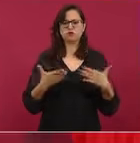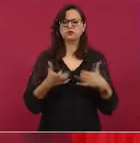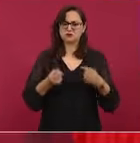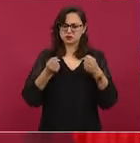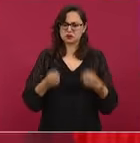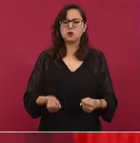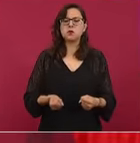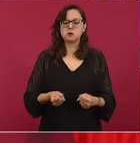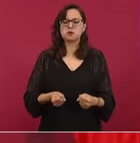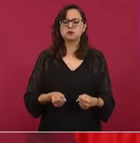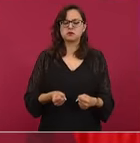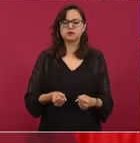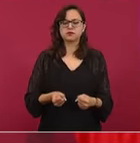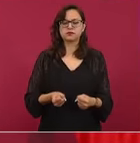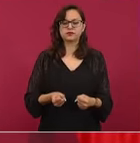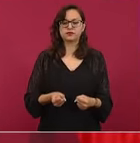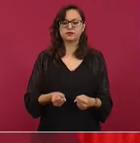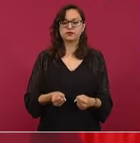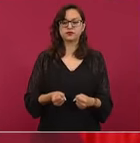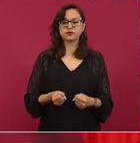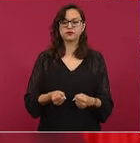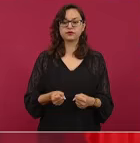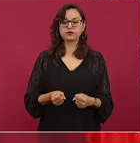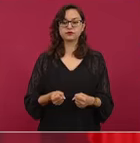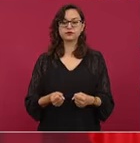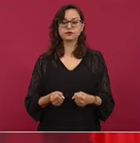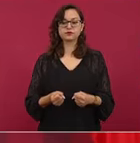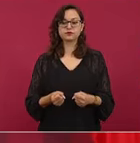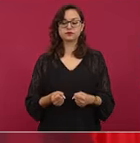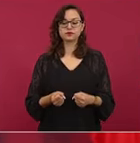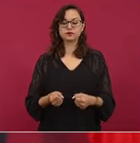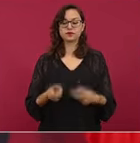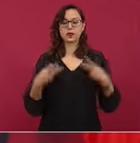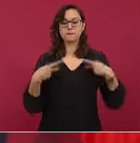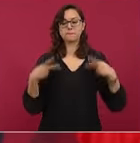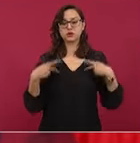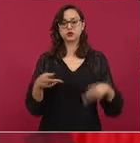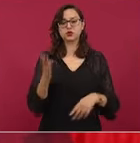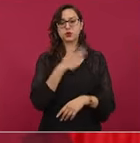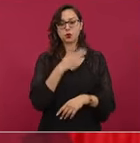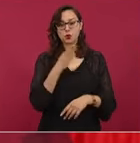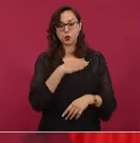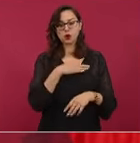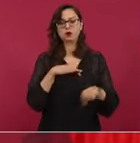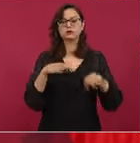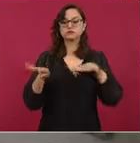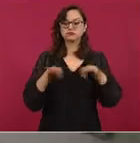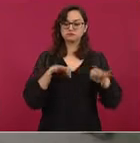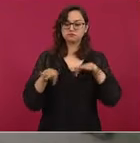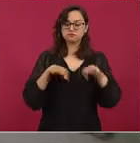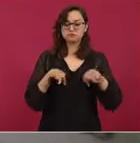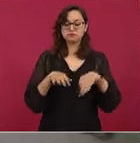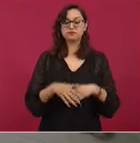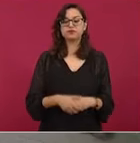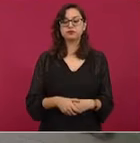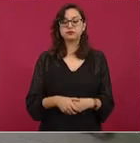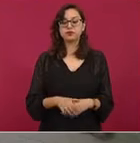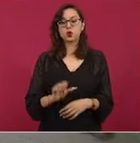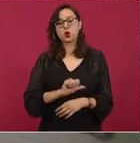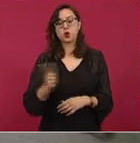seguro y de gente buena y de gente trabajadora. Gracias. En otro tema, presidente,